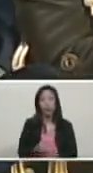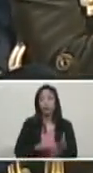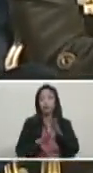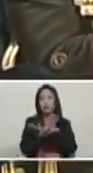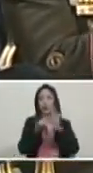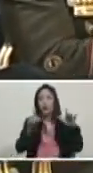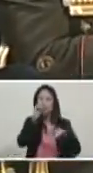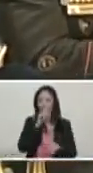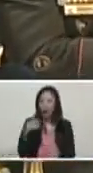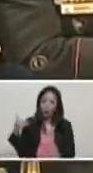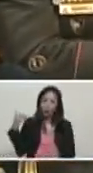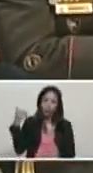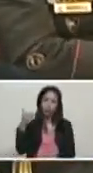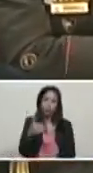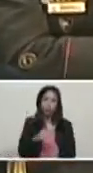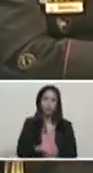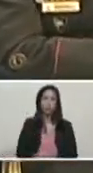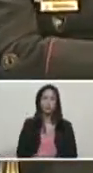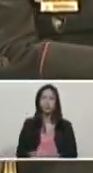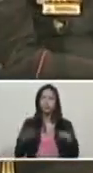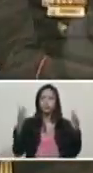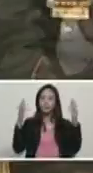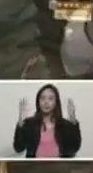5 o 6 años.